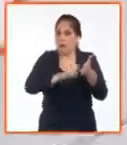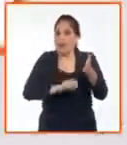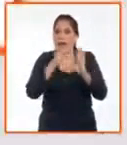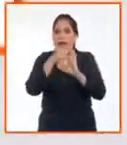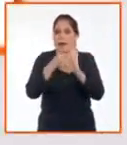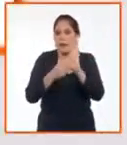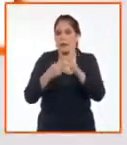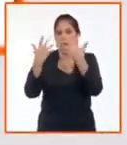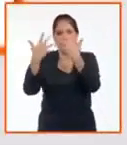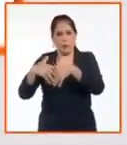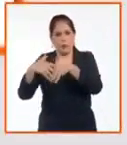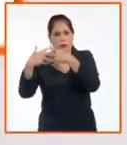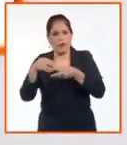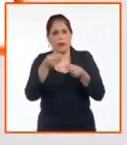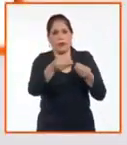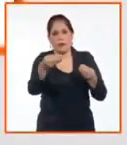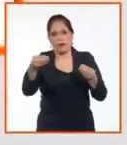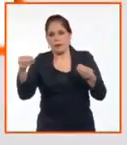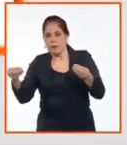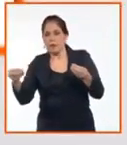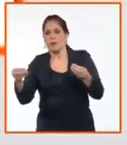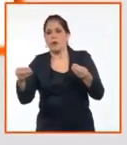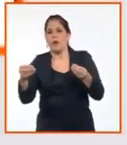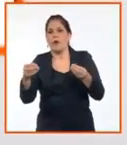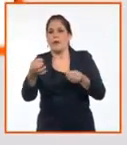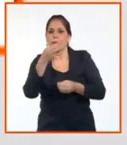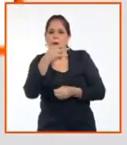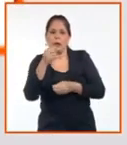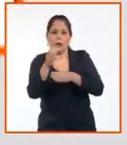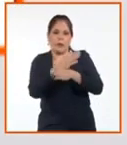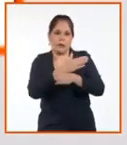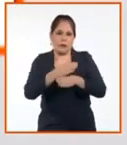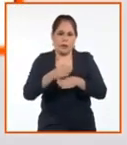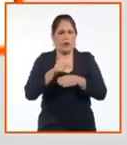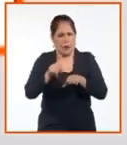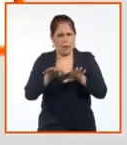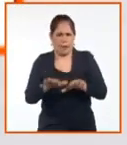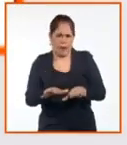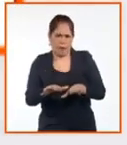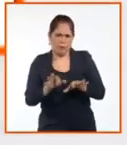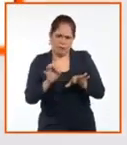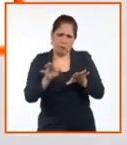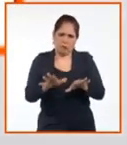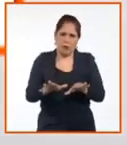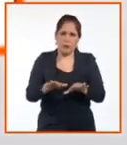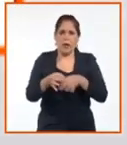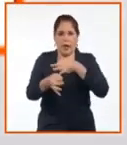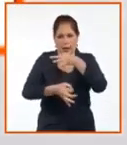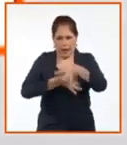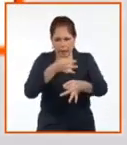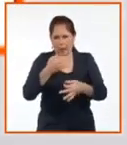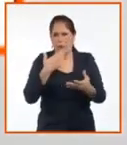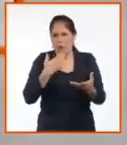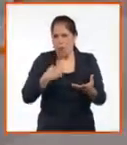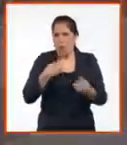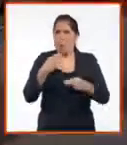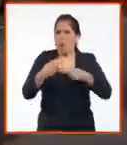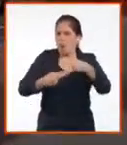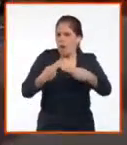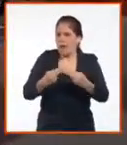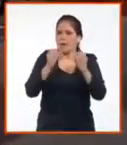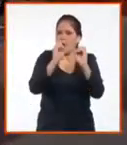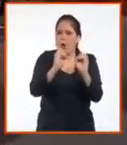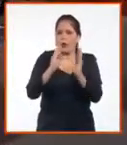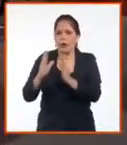producción y distribución de los medicamentos vamos a una hora para venir a hablar precisamente de cómo es o cómo se han organizado